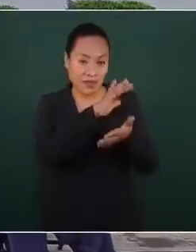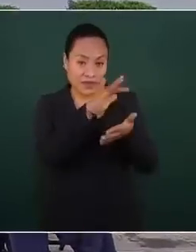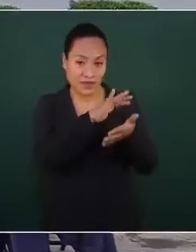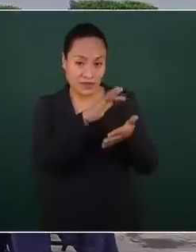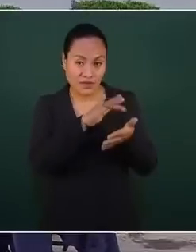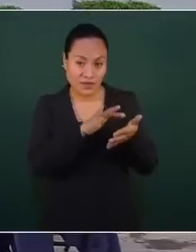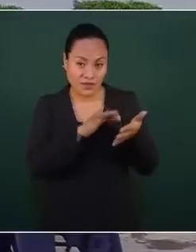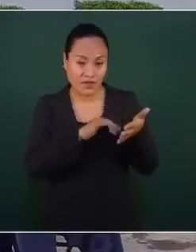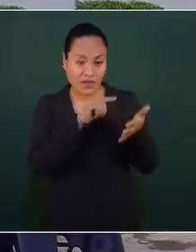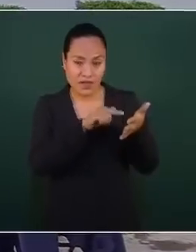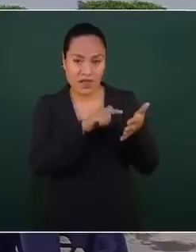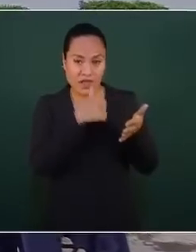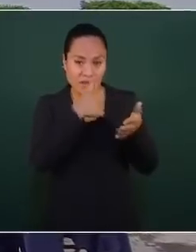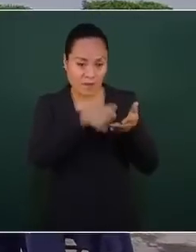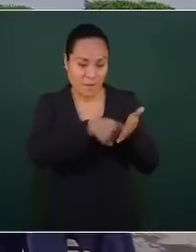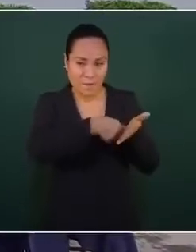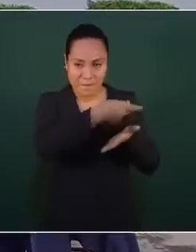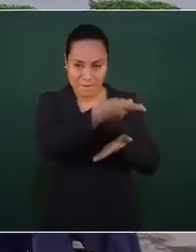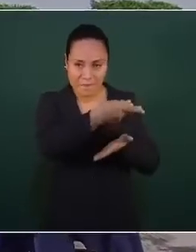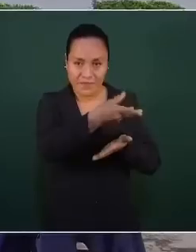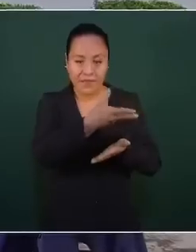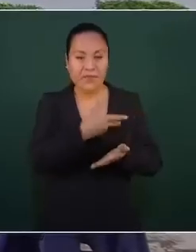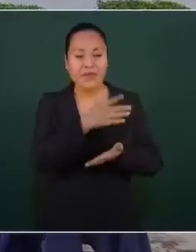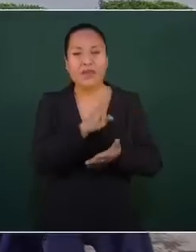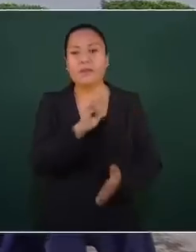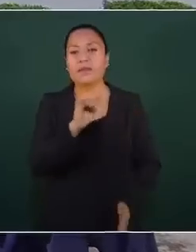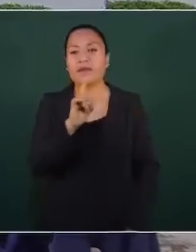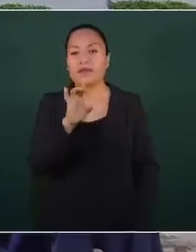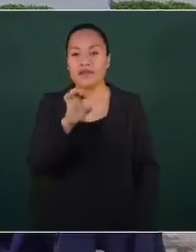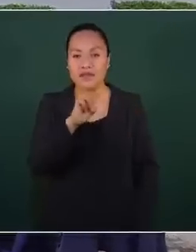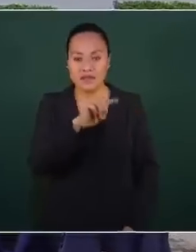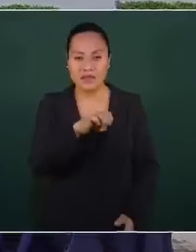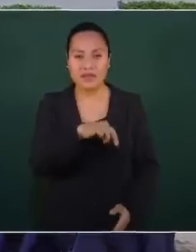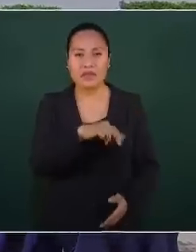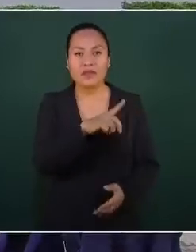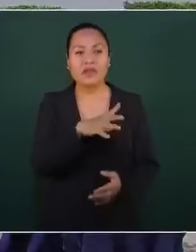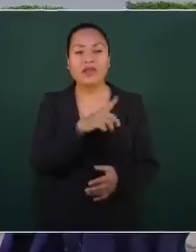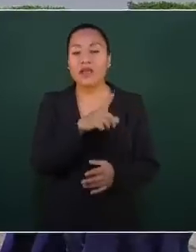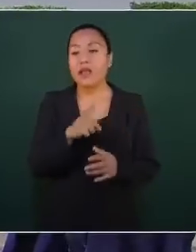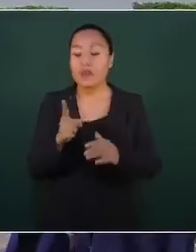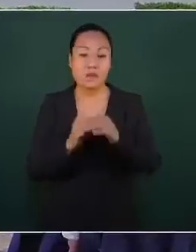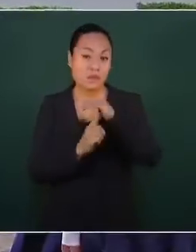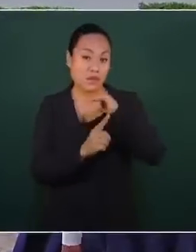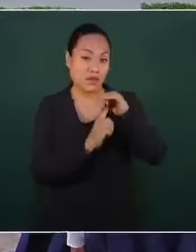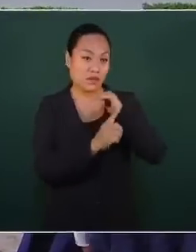Como lo hemos comentado en otras ocasiones, el fenómeno migratorio